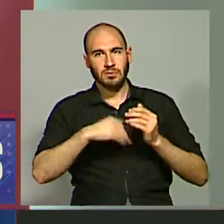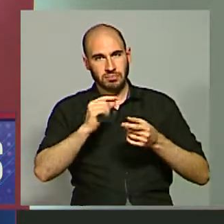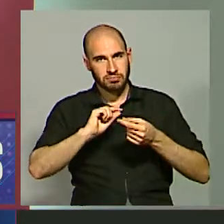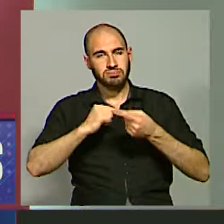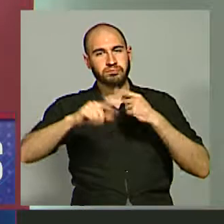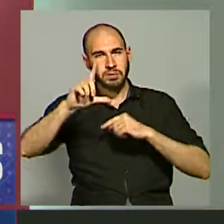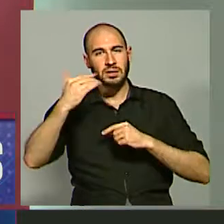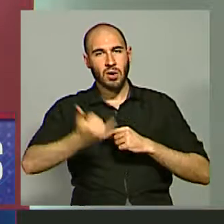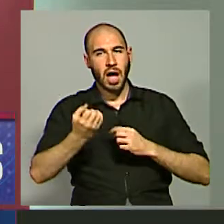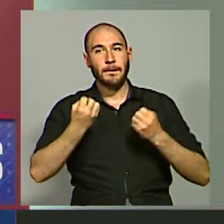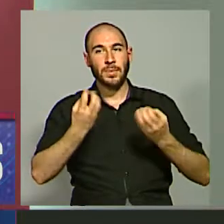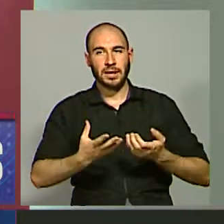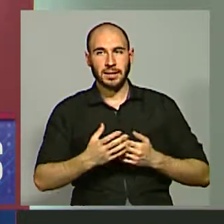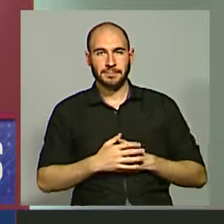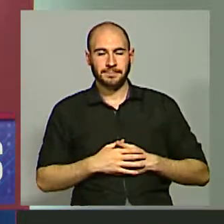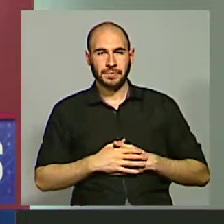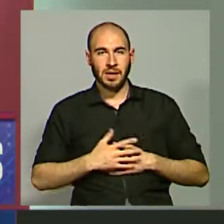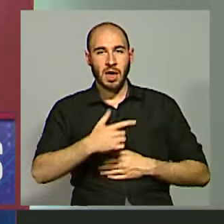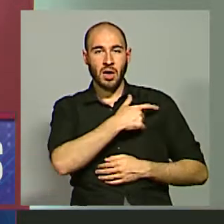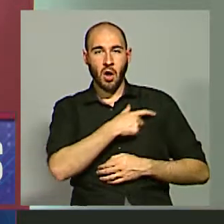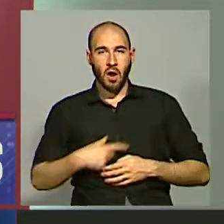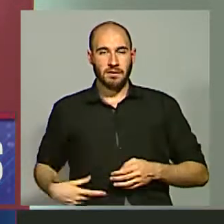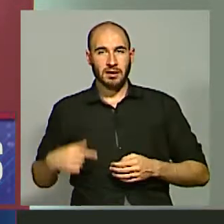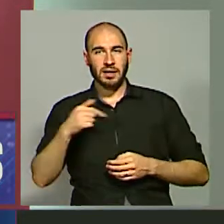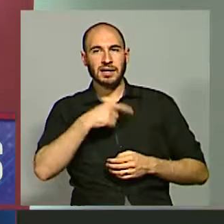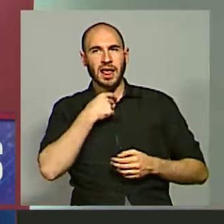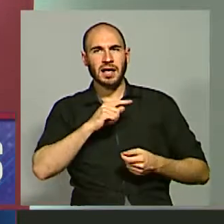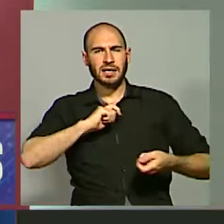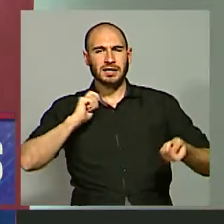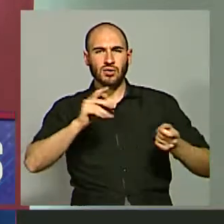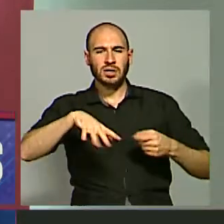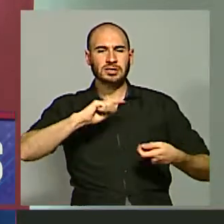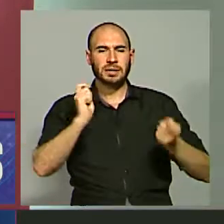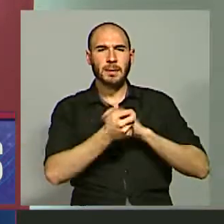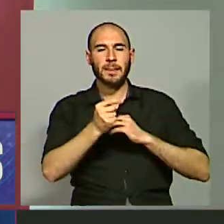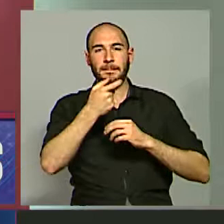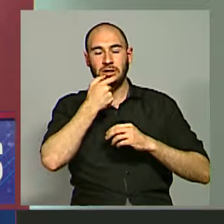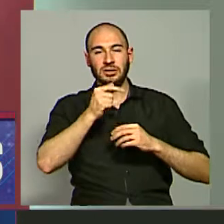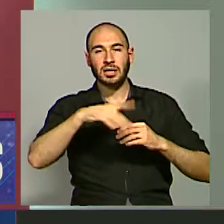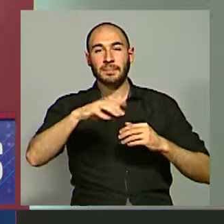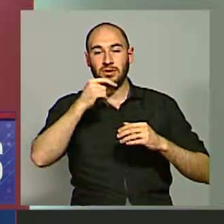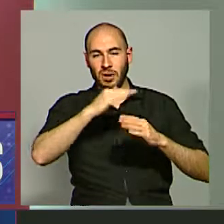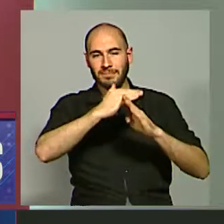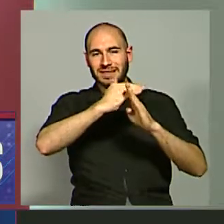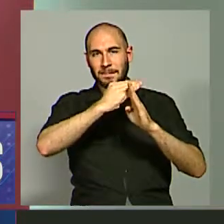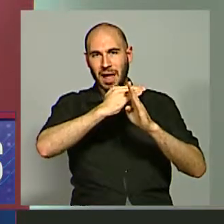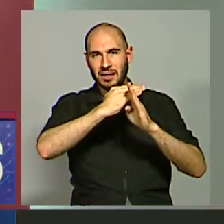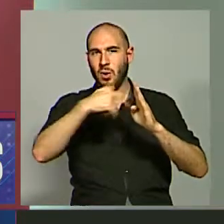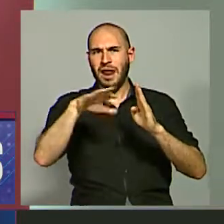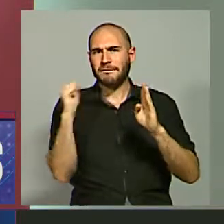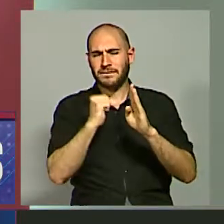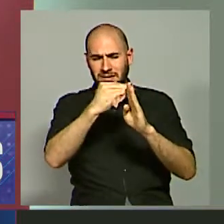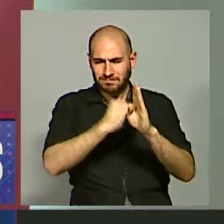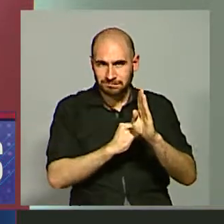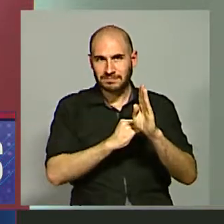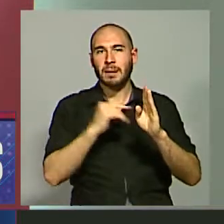teniendo en cuenta que busca como gobierno intentar cambiar la zona, porque Mendoza se encuentra en zona templada y busca ser como parte de las zonas frías